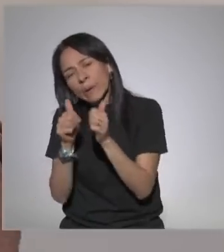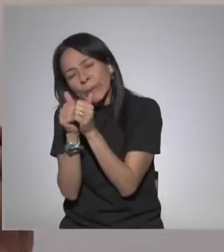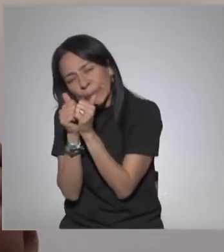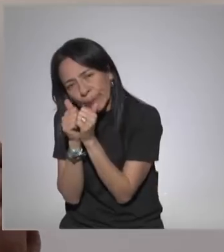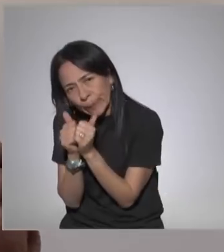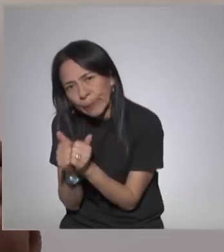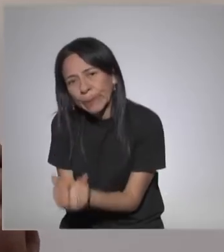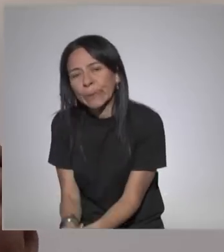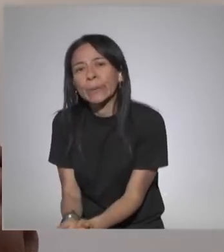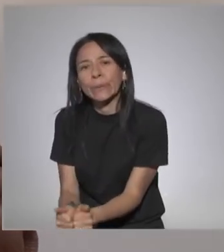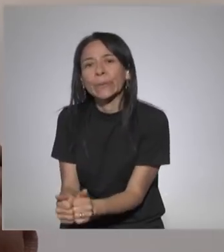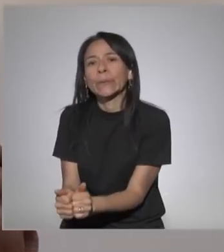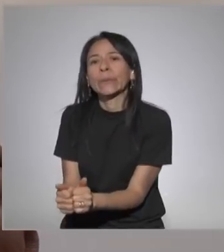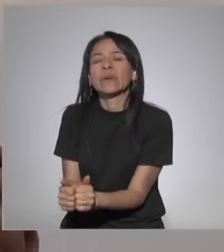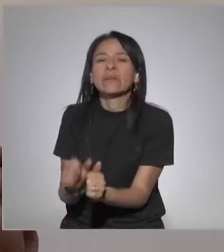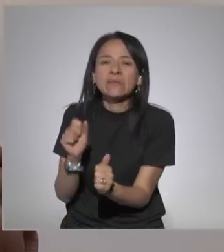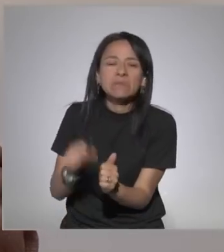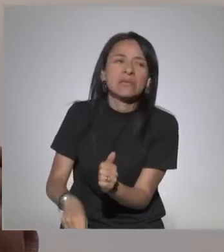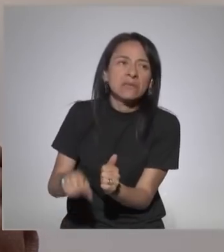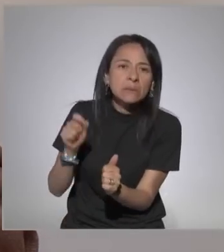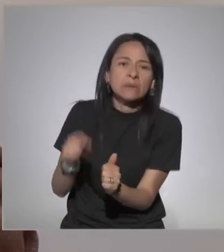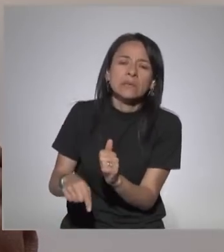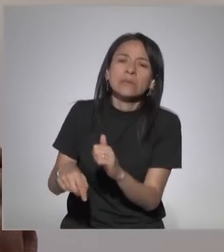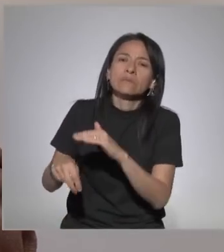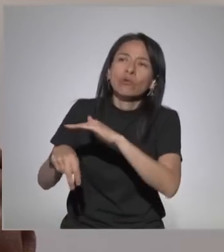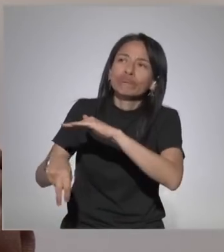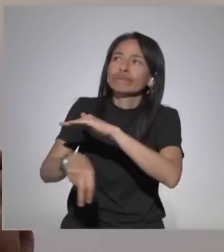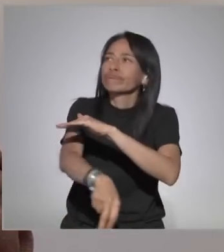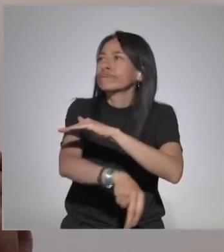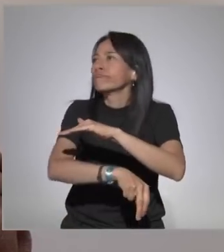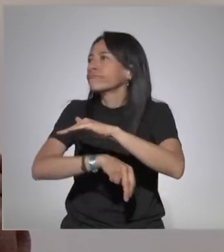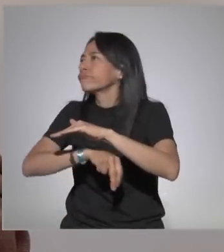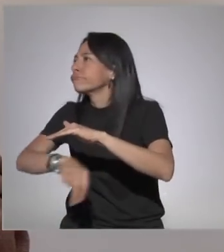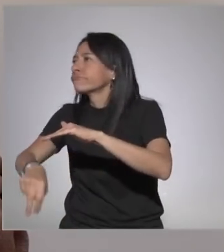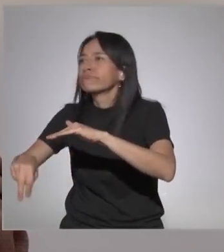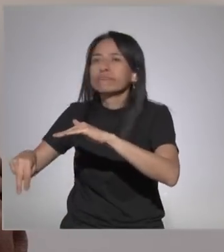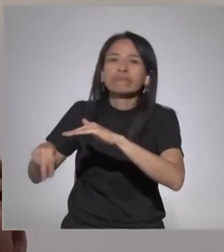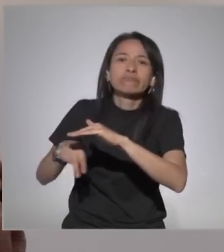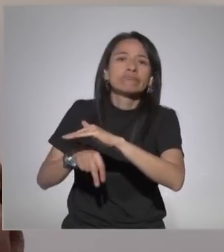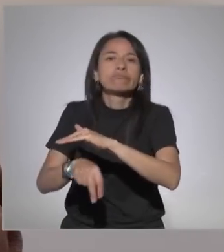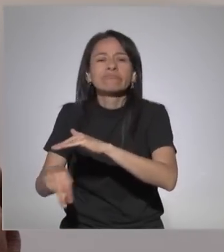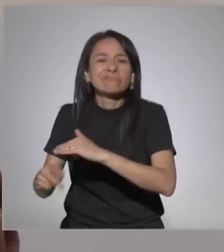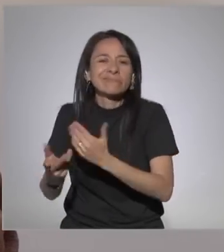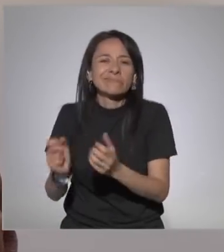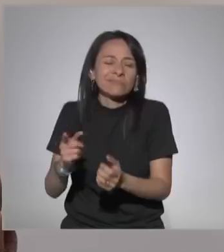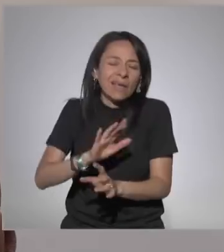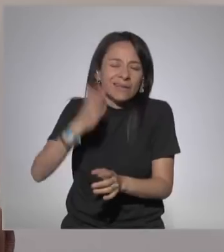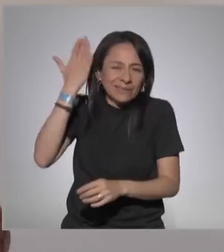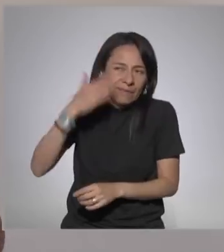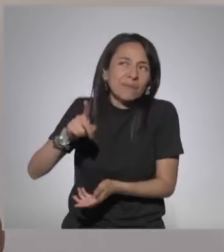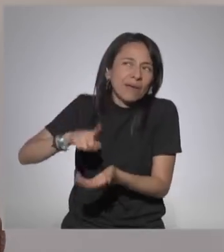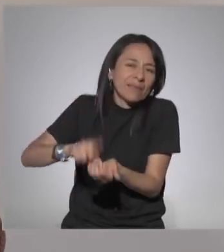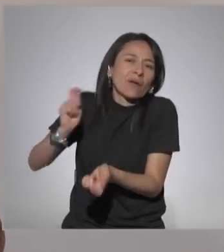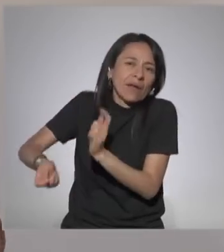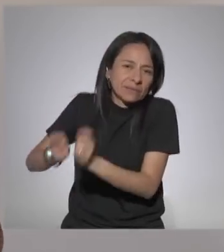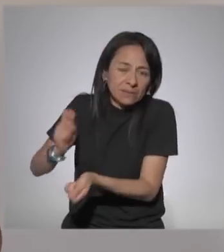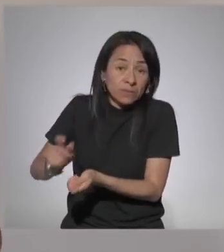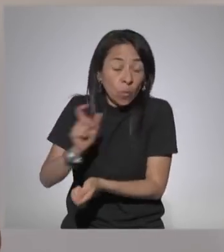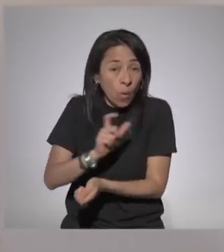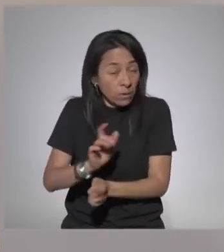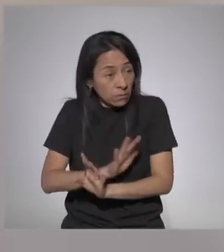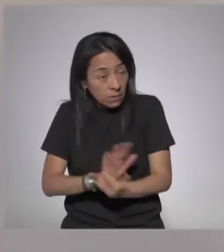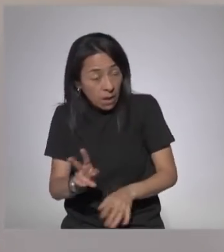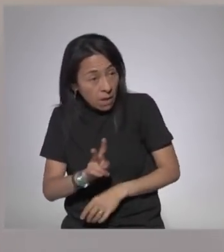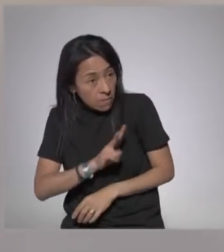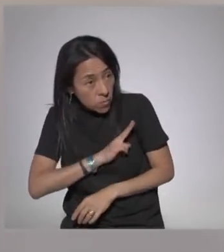no sé, en una serie de tareas que conocemos. Y claro, cuando llega la viudez se sienten pues en libertad